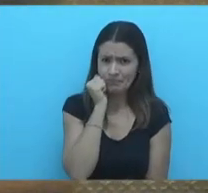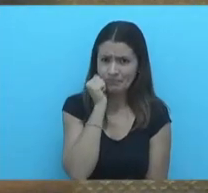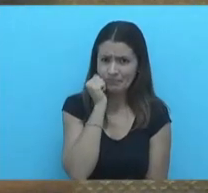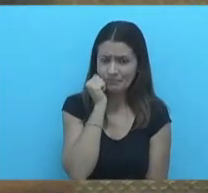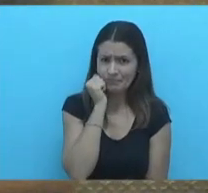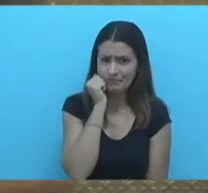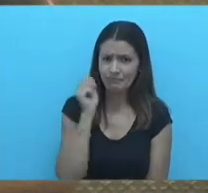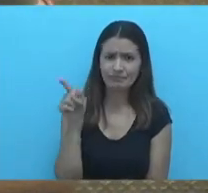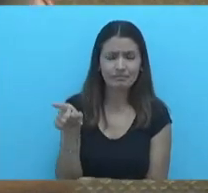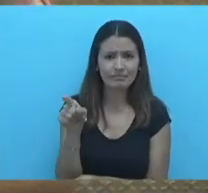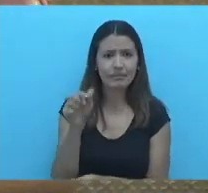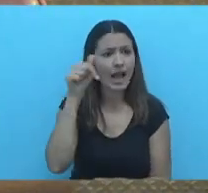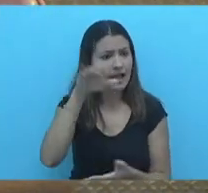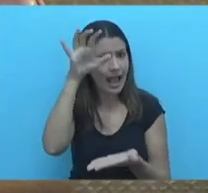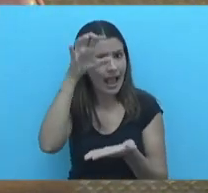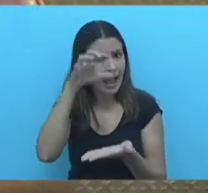En esta legislatura